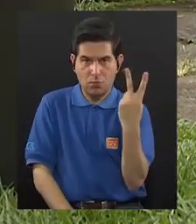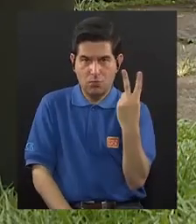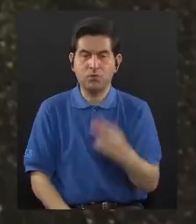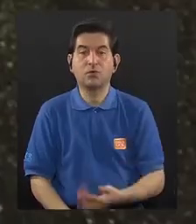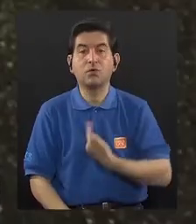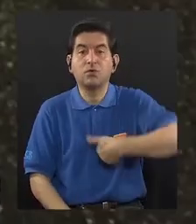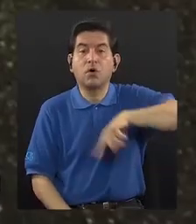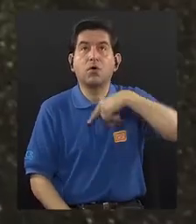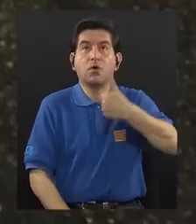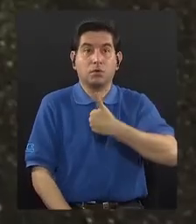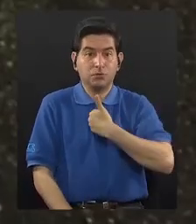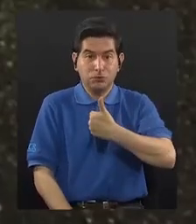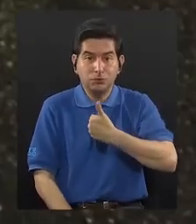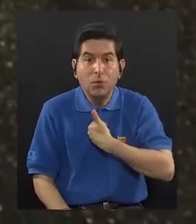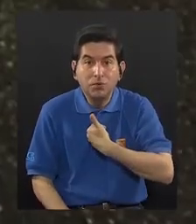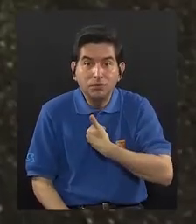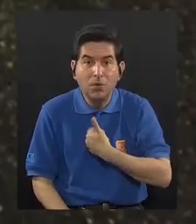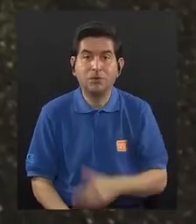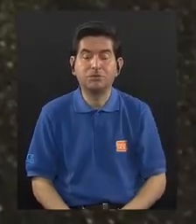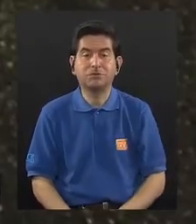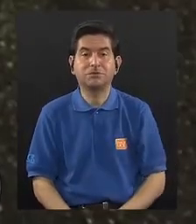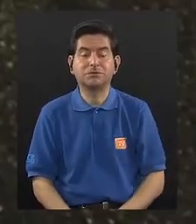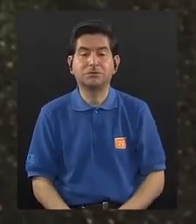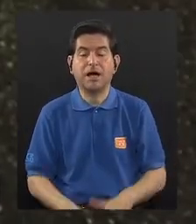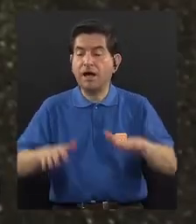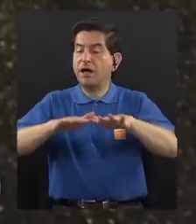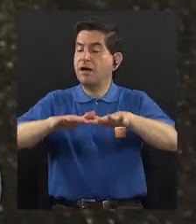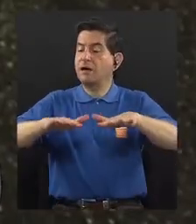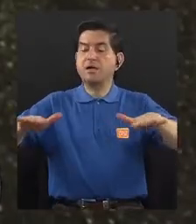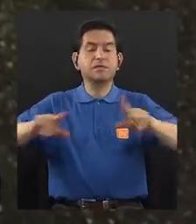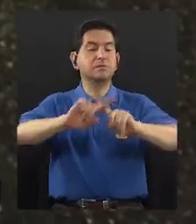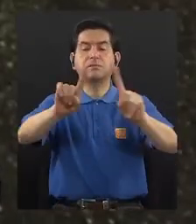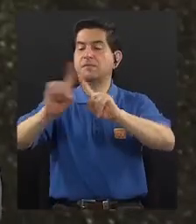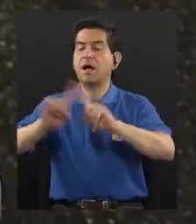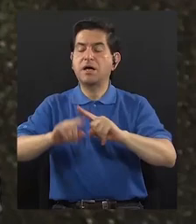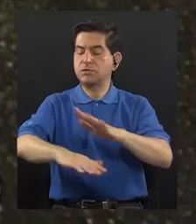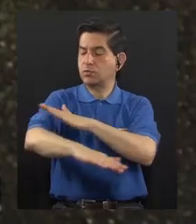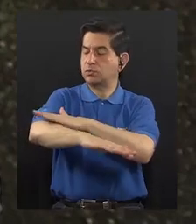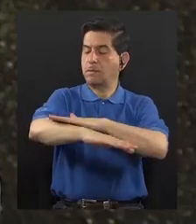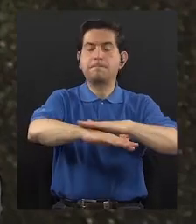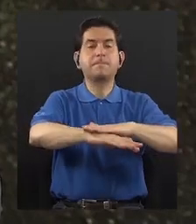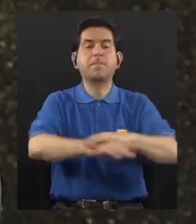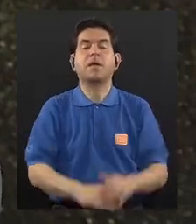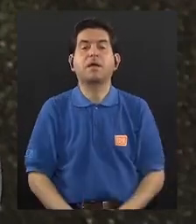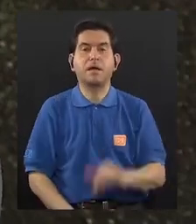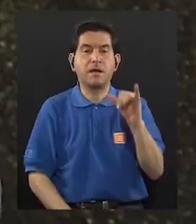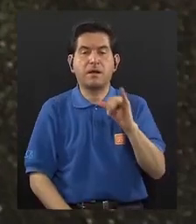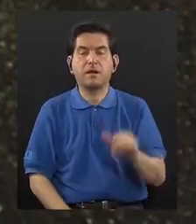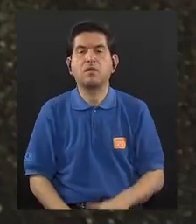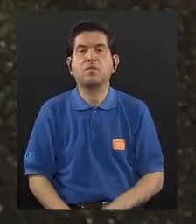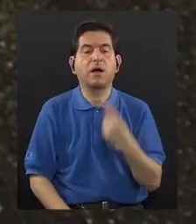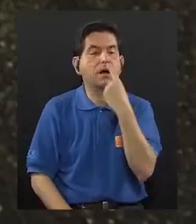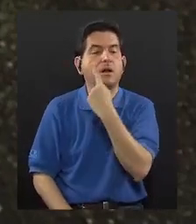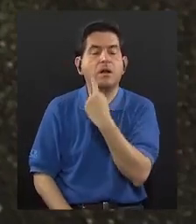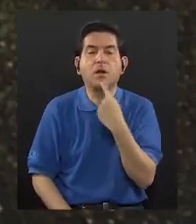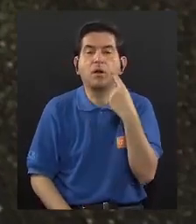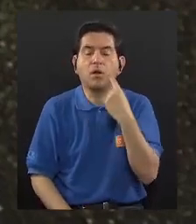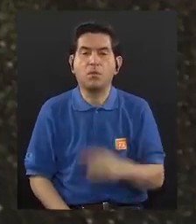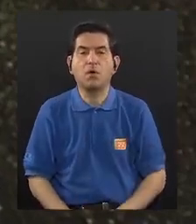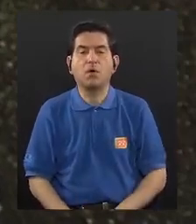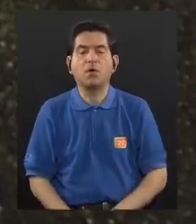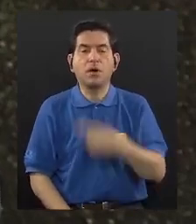segundo que nosotros mismos tenemos sobre nuestras superficies sobre la piel sobre las mucosas o sea boca